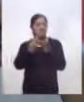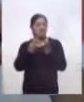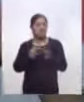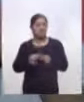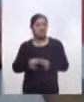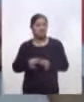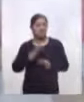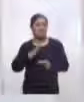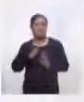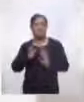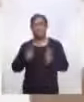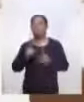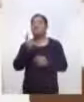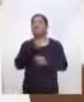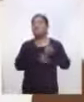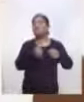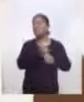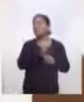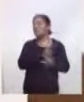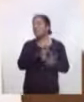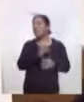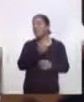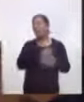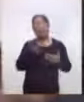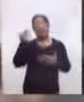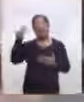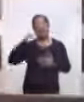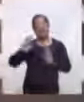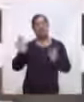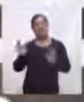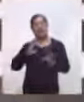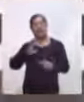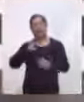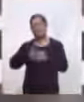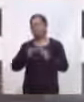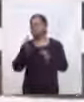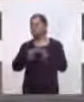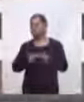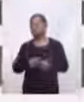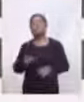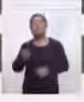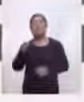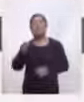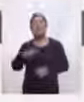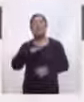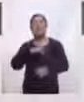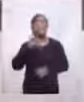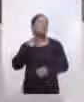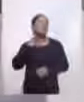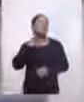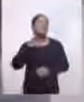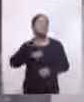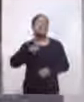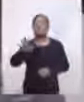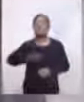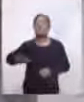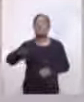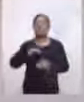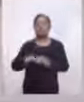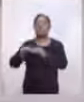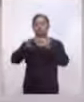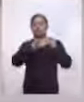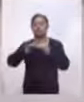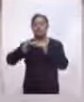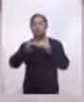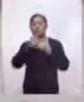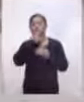digamos, satisfactoriamente el anterior. Con esto, el Instituto Estatal de la Mujer desarrolla políticas públicas con perspectiva de género y enfoque de